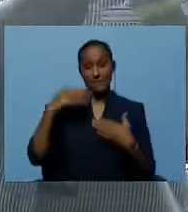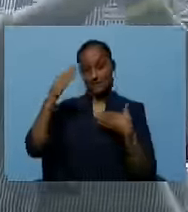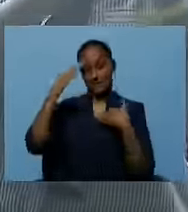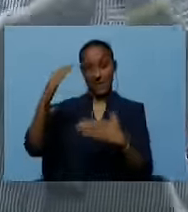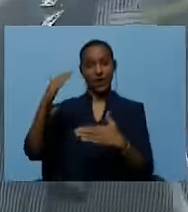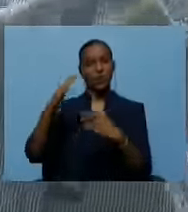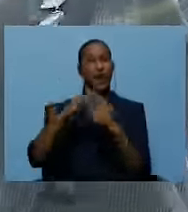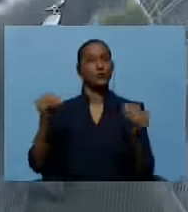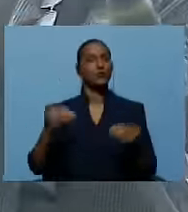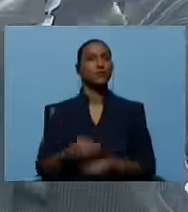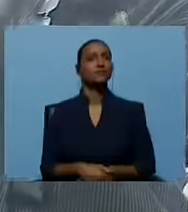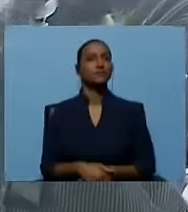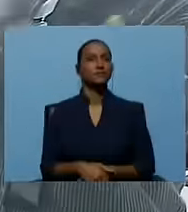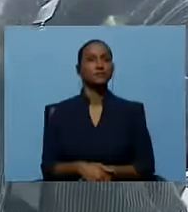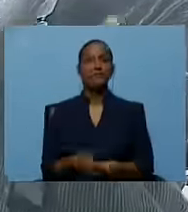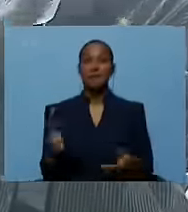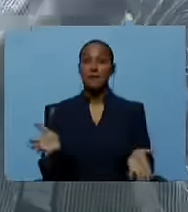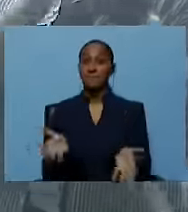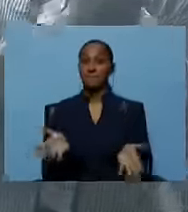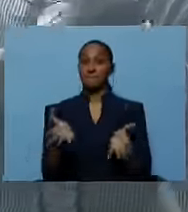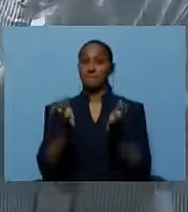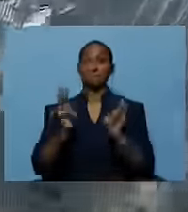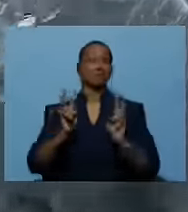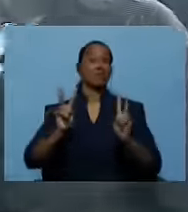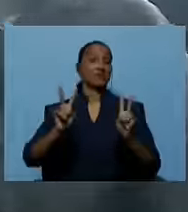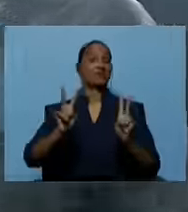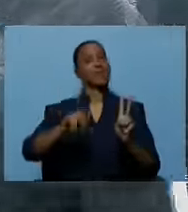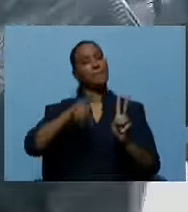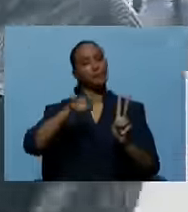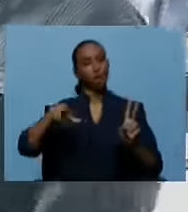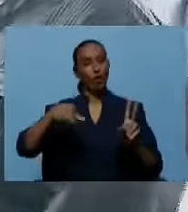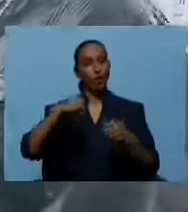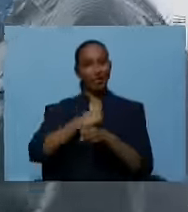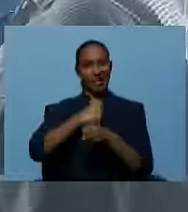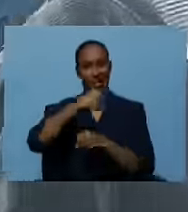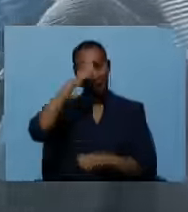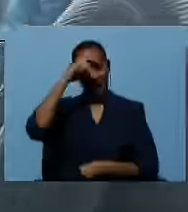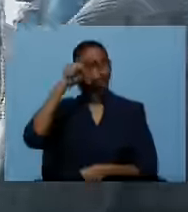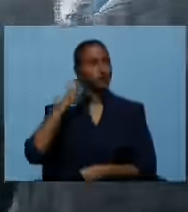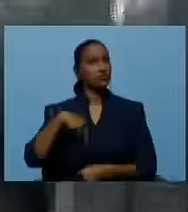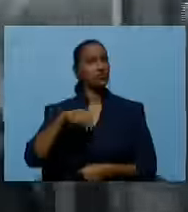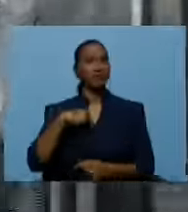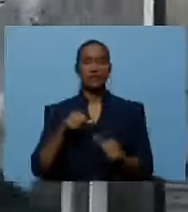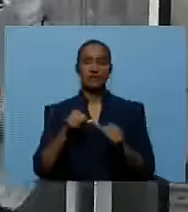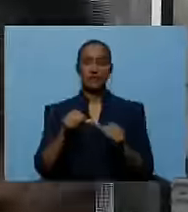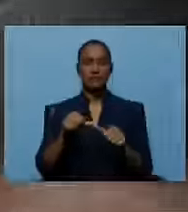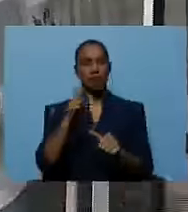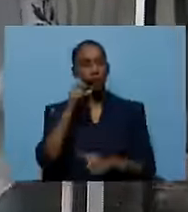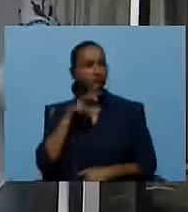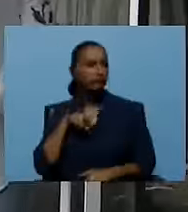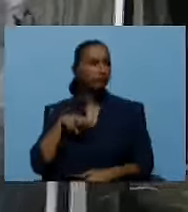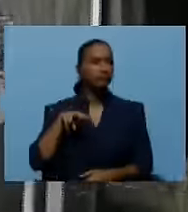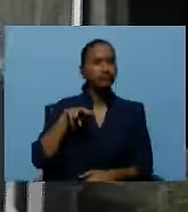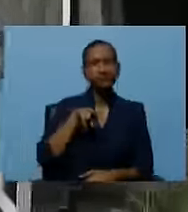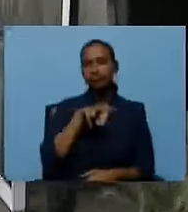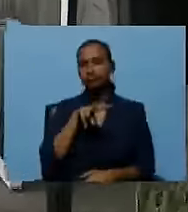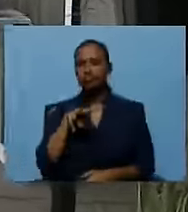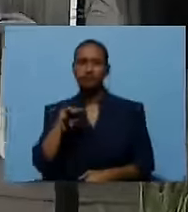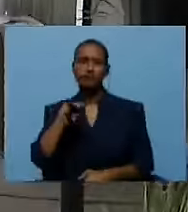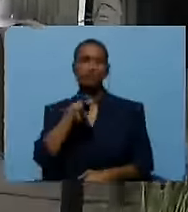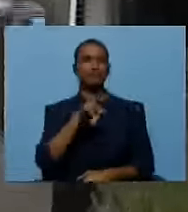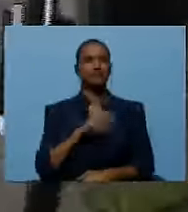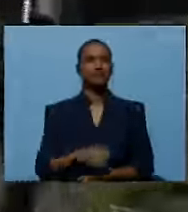camarada. Que viva la clase obrera siempre. Que viva. Bueno, seguimos adelante. Gabriela,